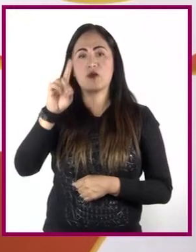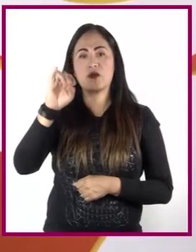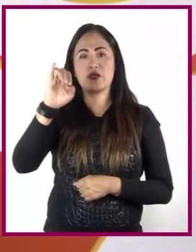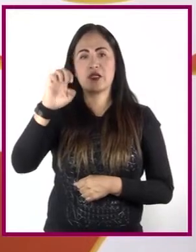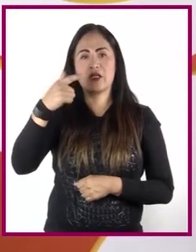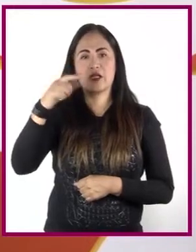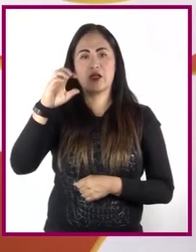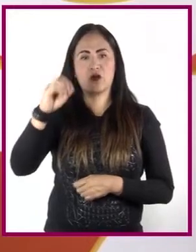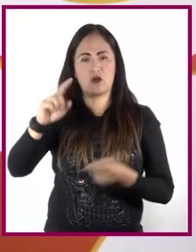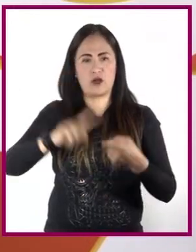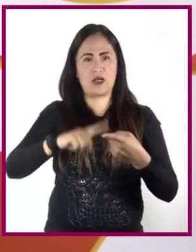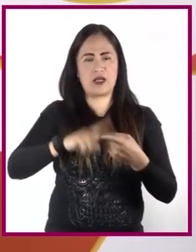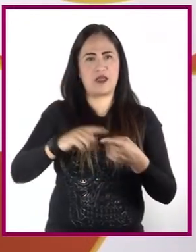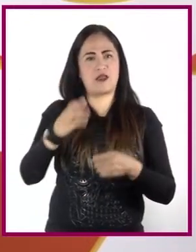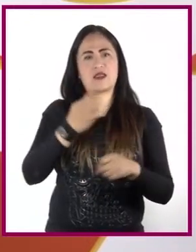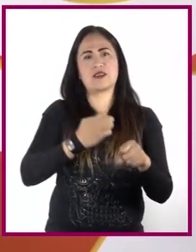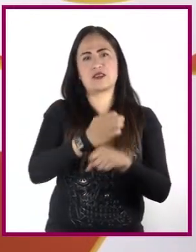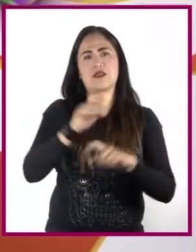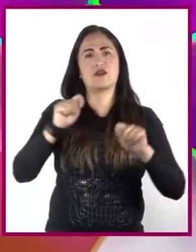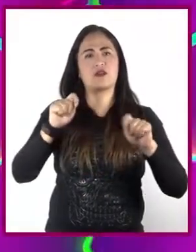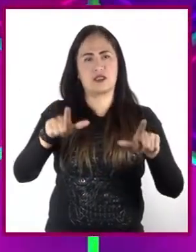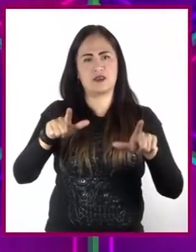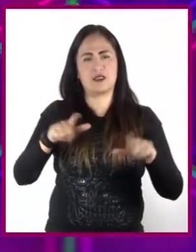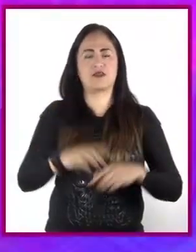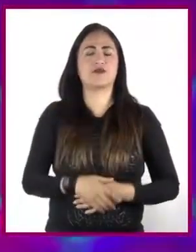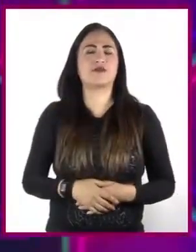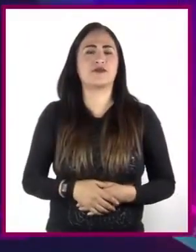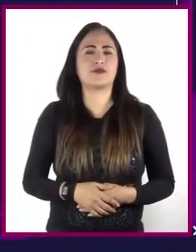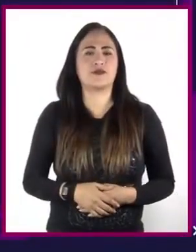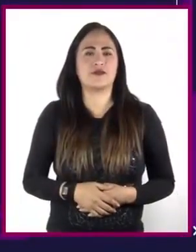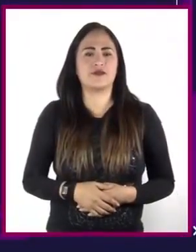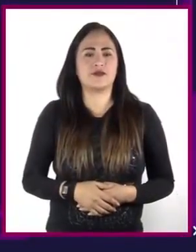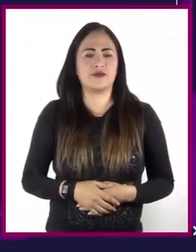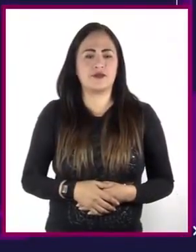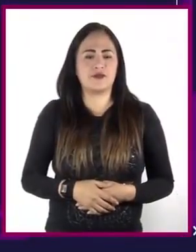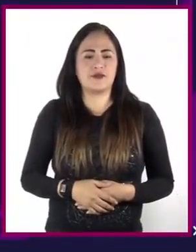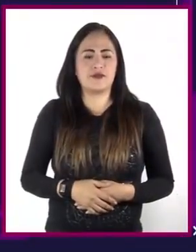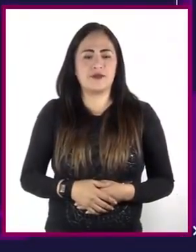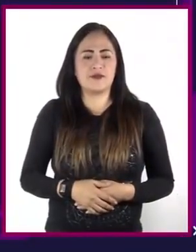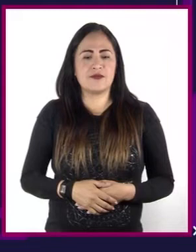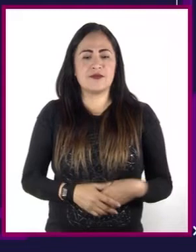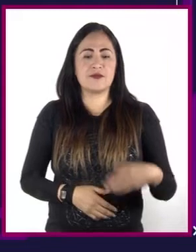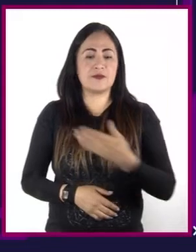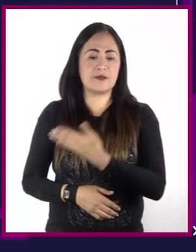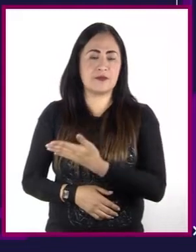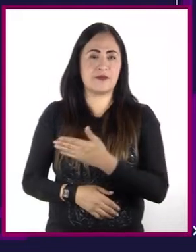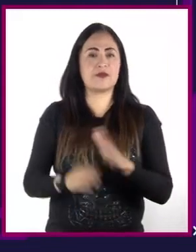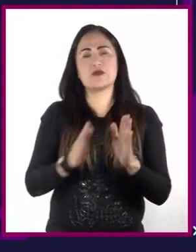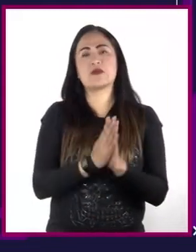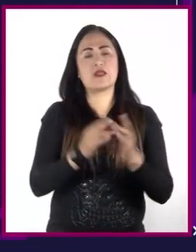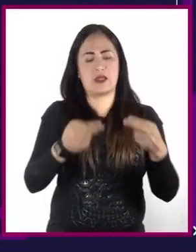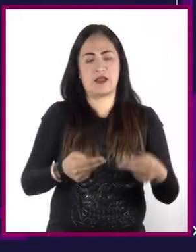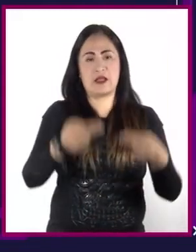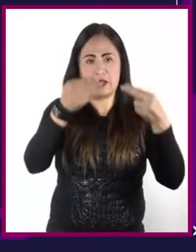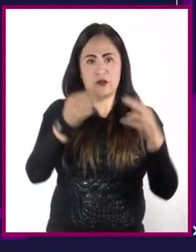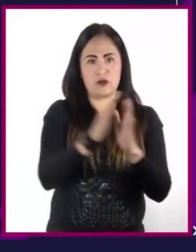de Huamantla en Tlaxcala. Nos dice que en la librería El Diván de la Lectura, donde